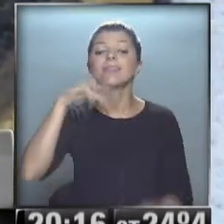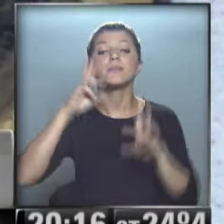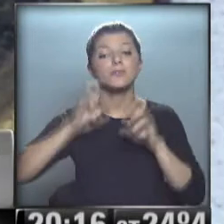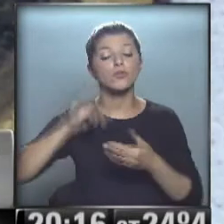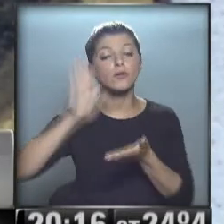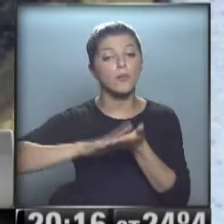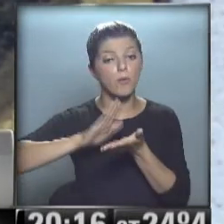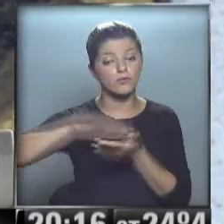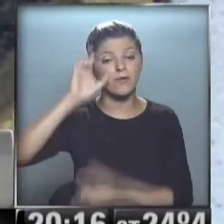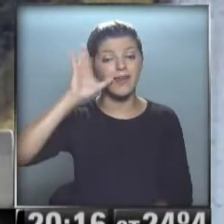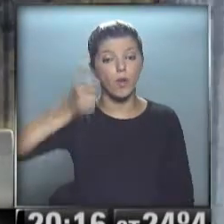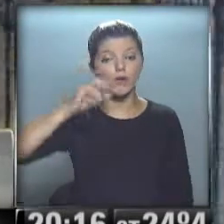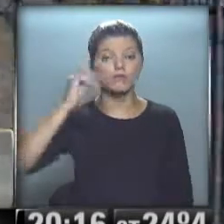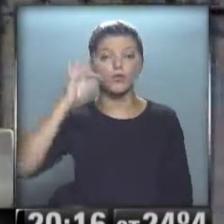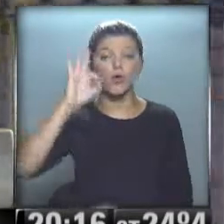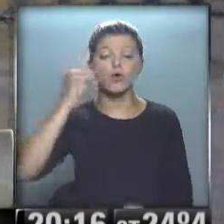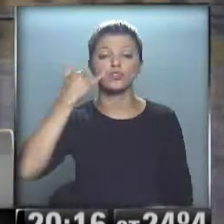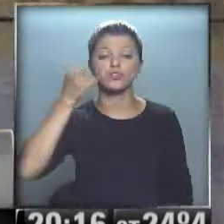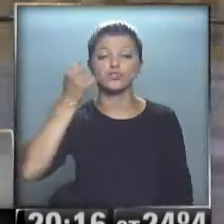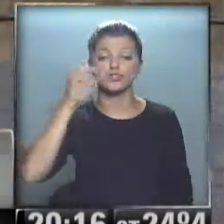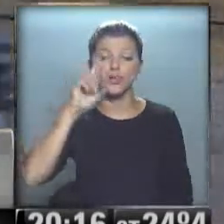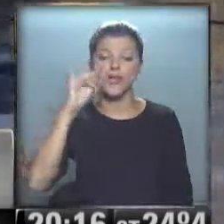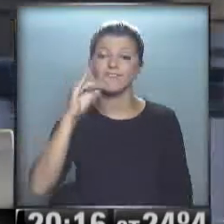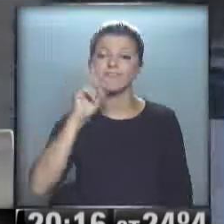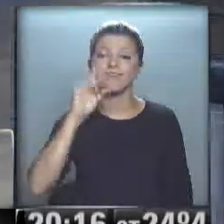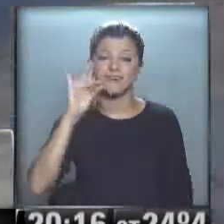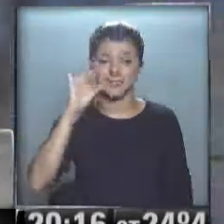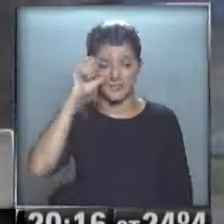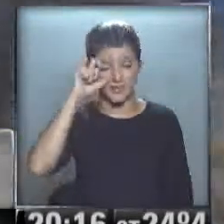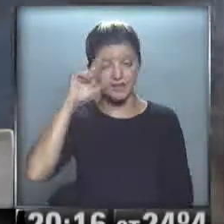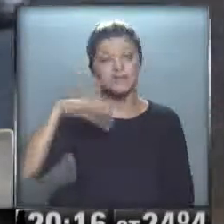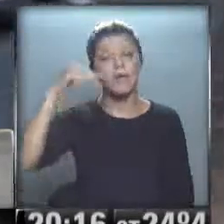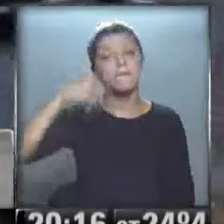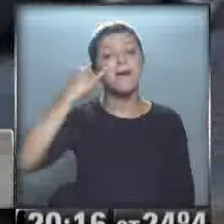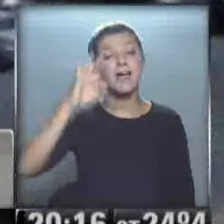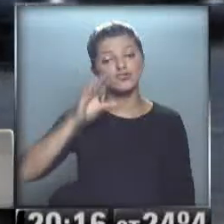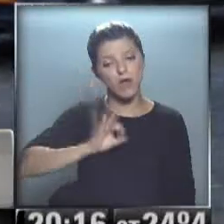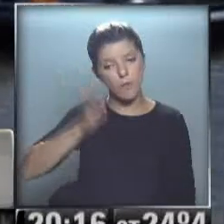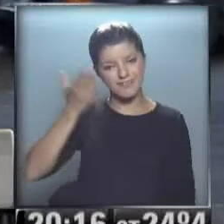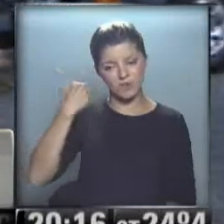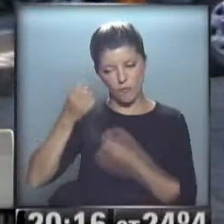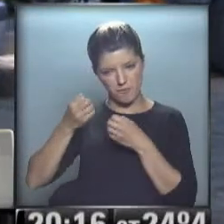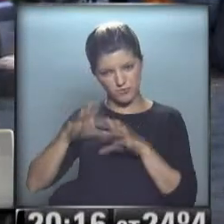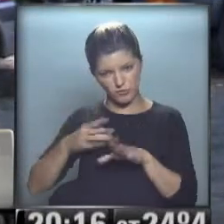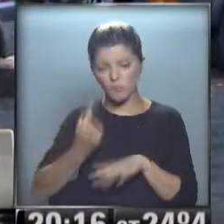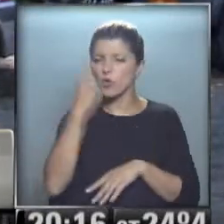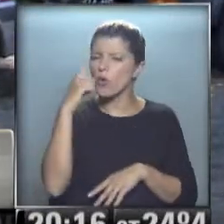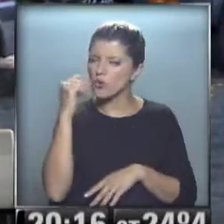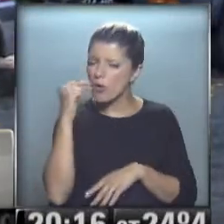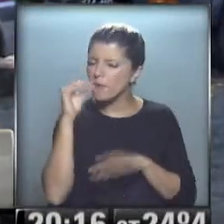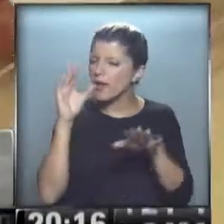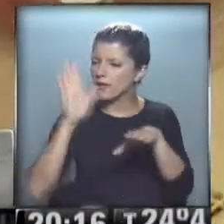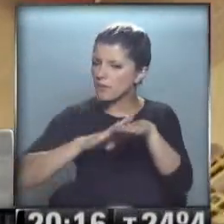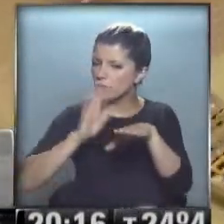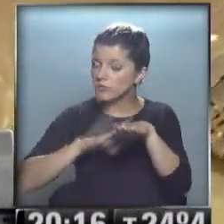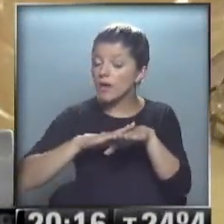federal Norberto Ollarvide comenzó en mayo pasado e involucró a un hombre con antecedentes por narcotráfico, identificado como Alejandro